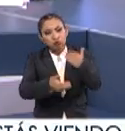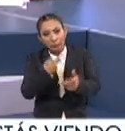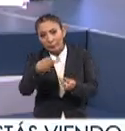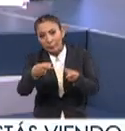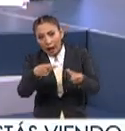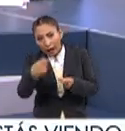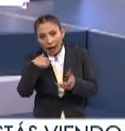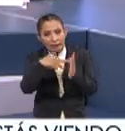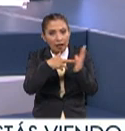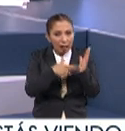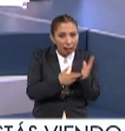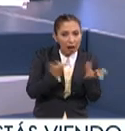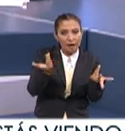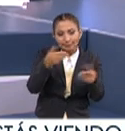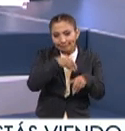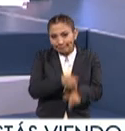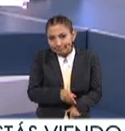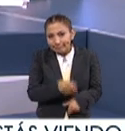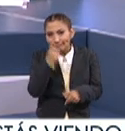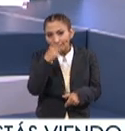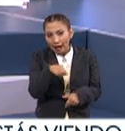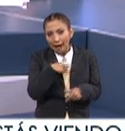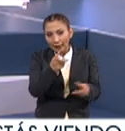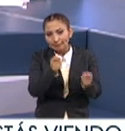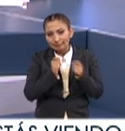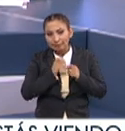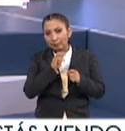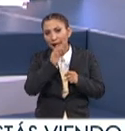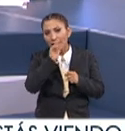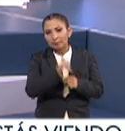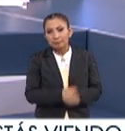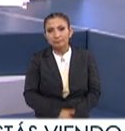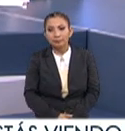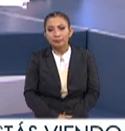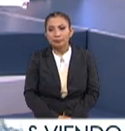que seguir, los requisitos que tuviste que cumplir para lograr obtenerla.